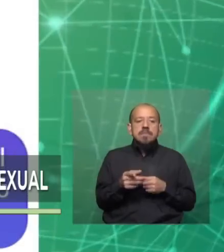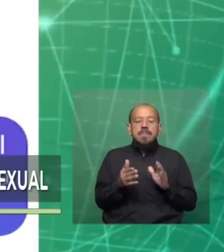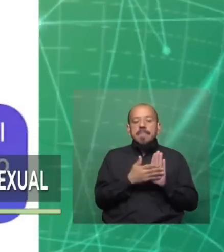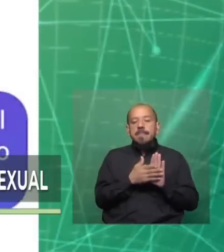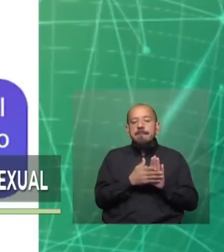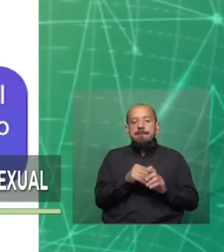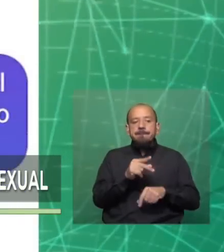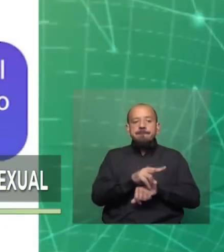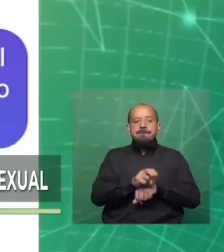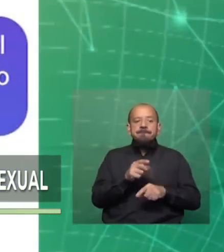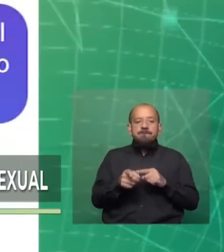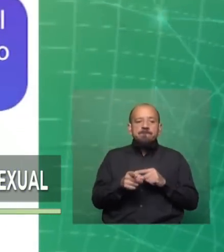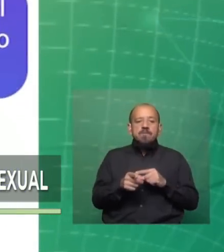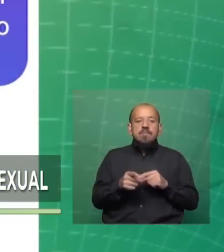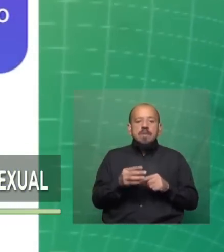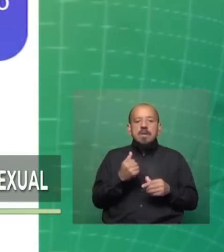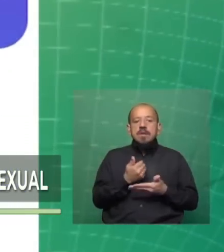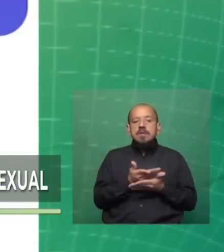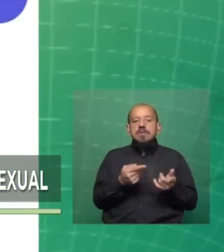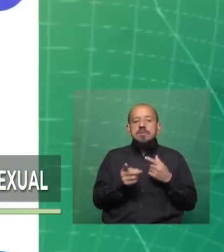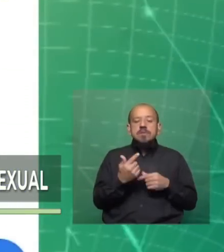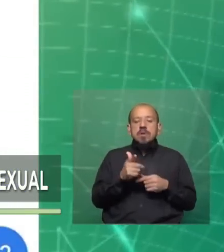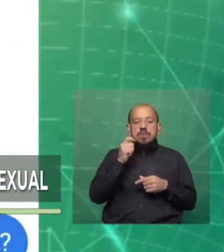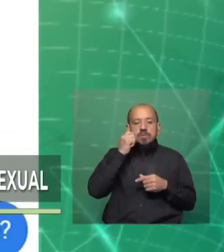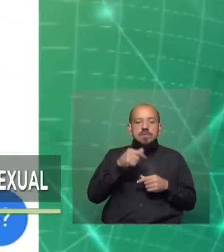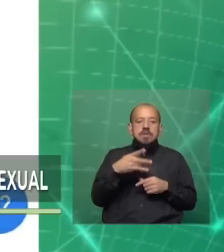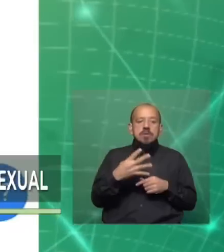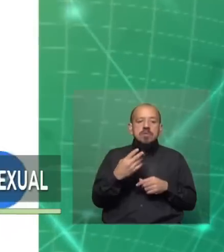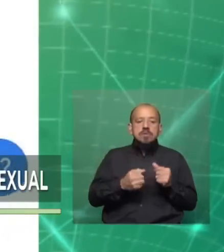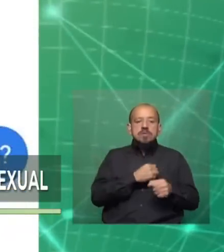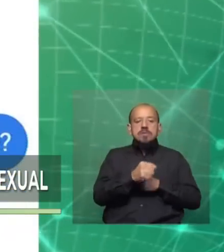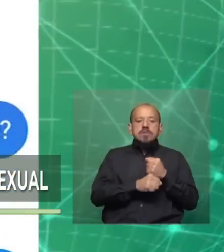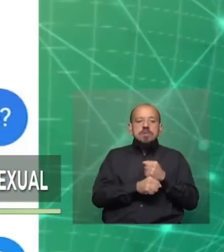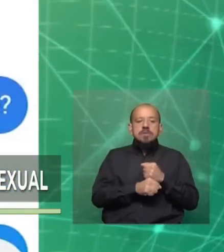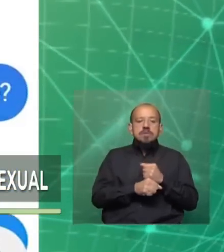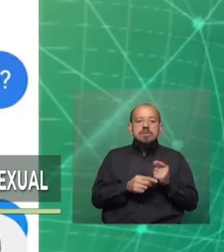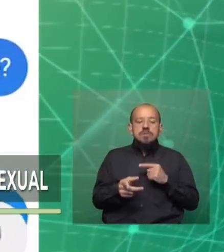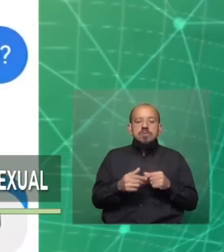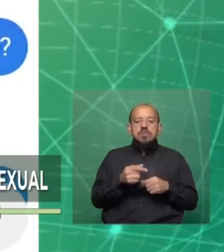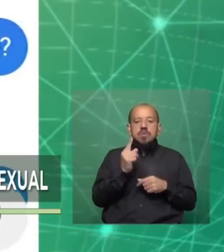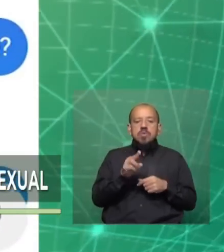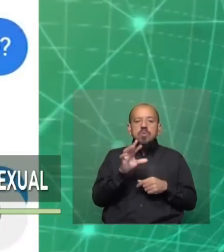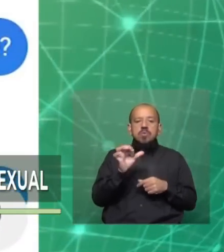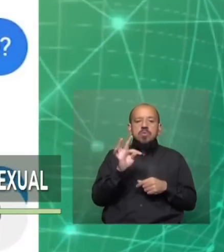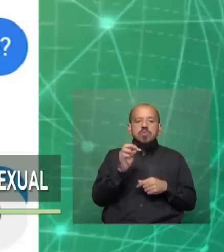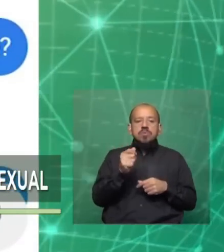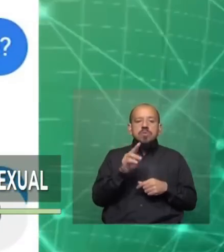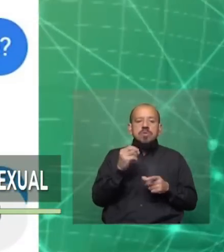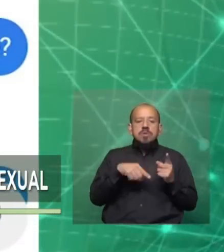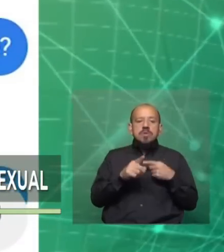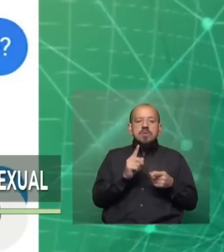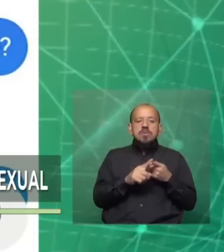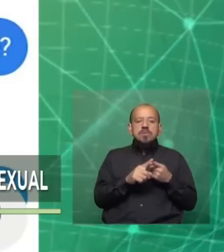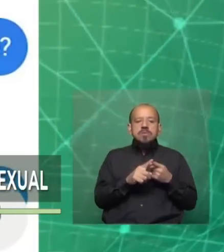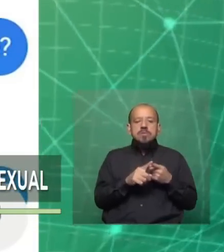la fiscal Alicia gione sin le ofreció a un menor de 14 años un encuentro con un tal Gustavo que lo levantaría en su